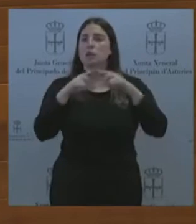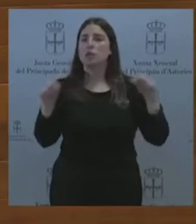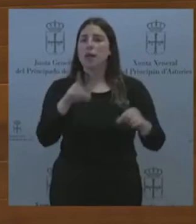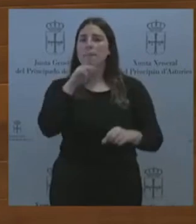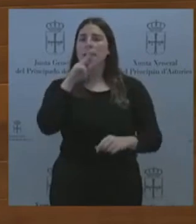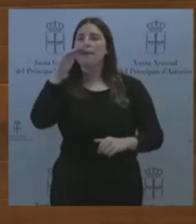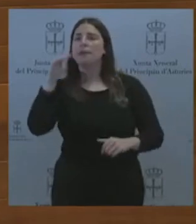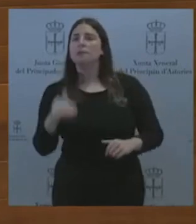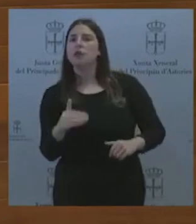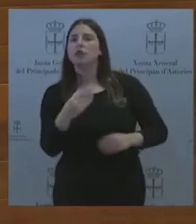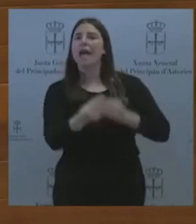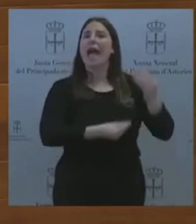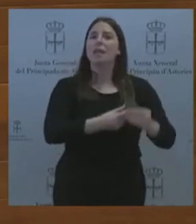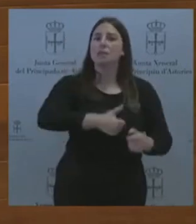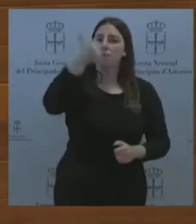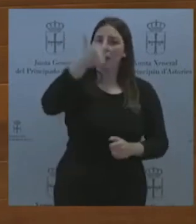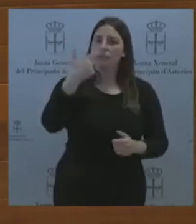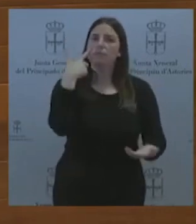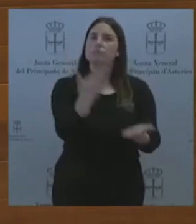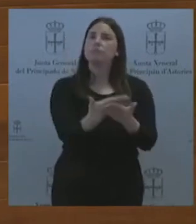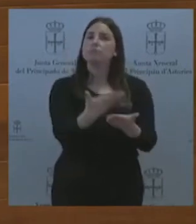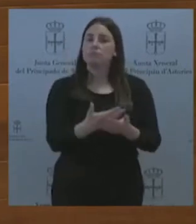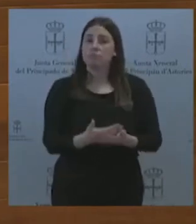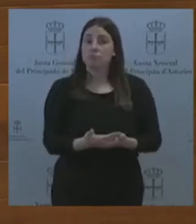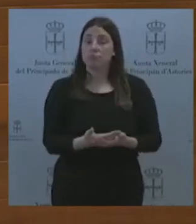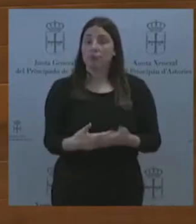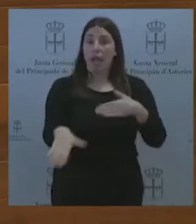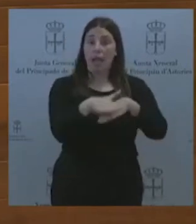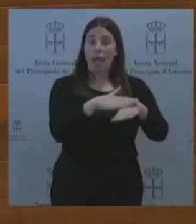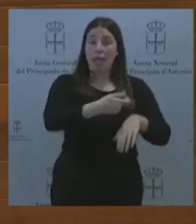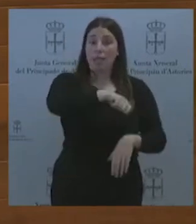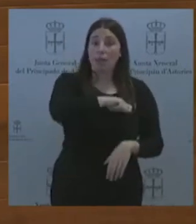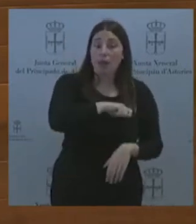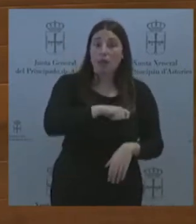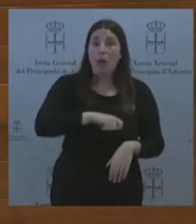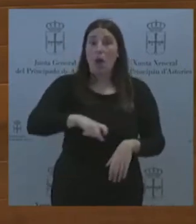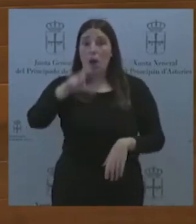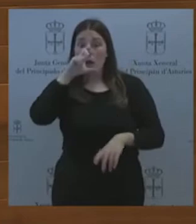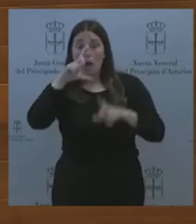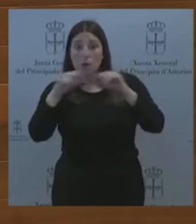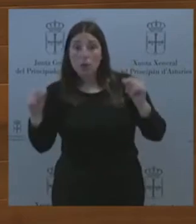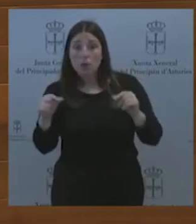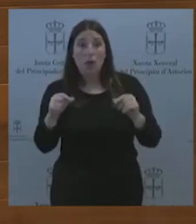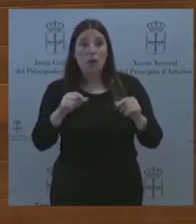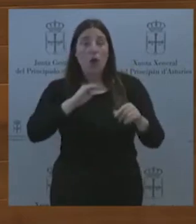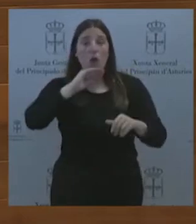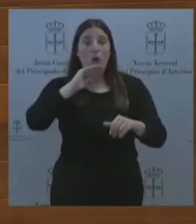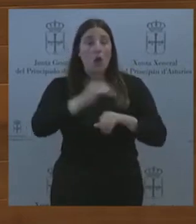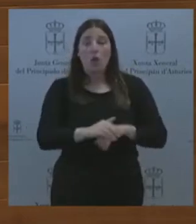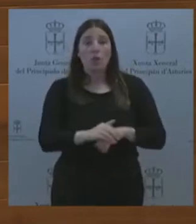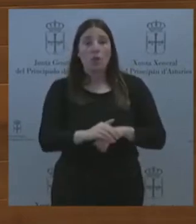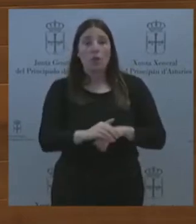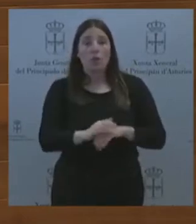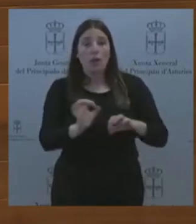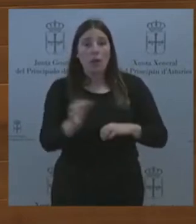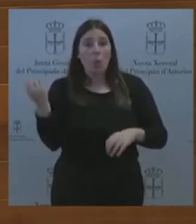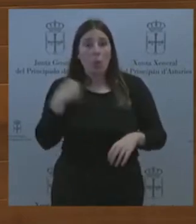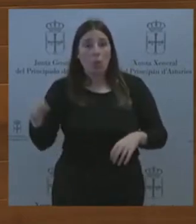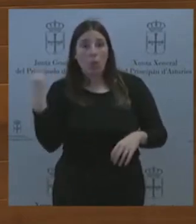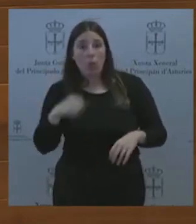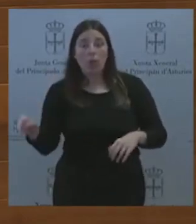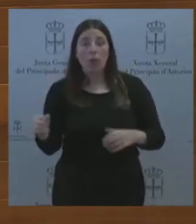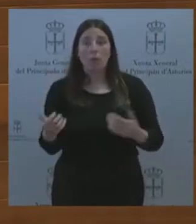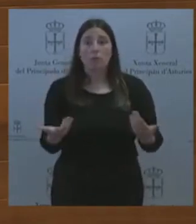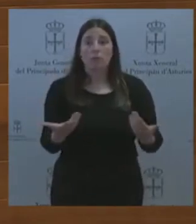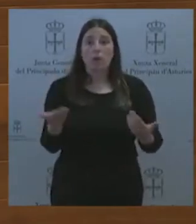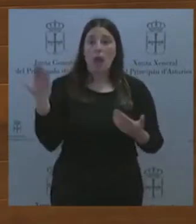Principado cumplen con las obras y las inversiones comprometidas, no cumplen con ello. Las comprometidas y, por supuesto, las presupuestadas. Así